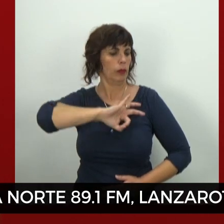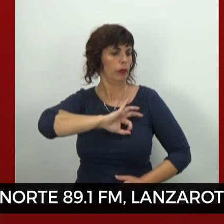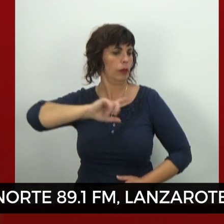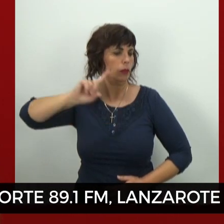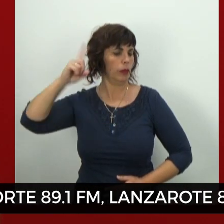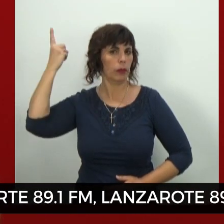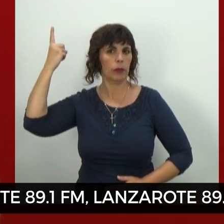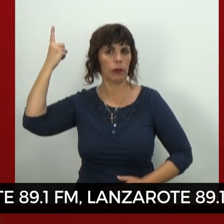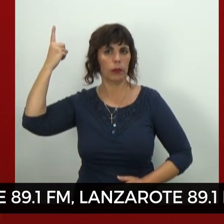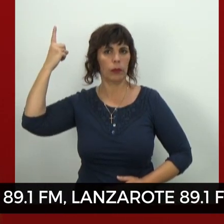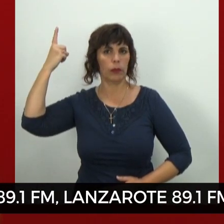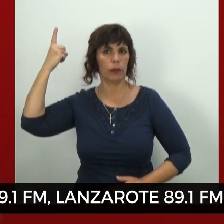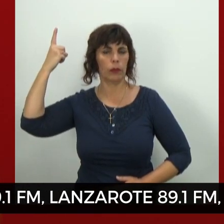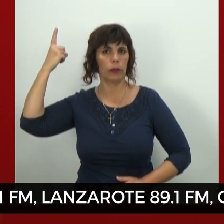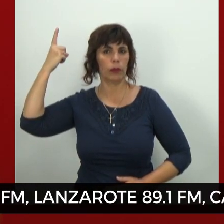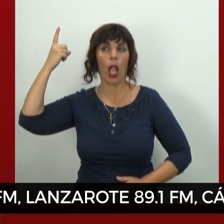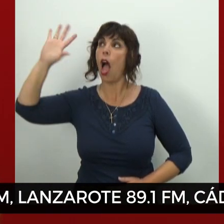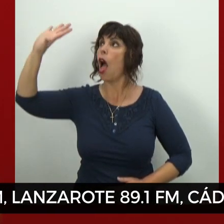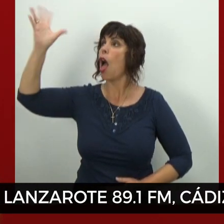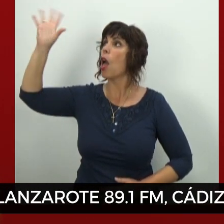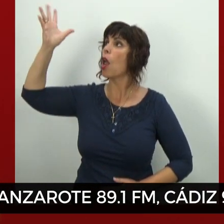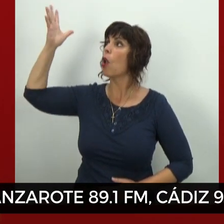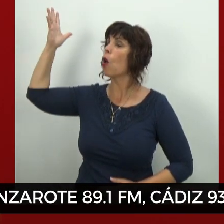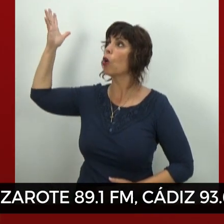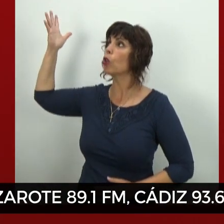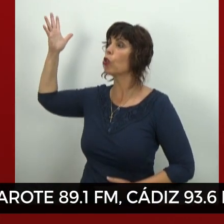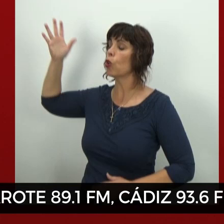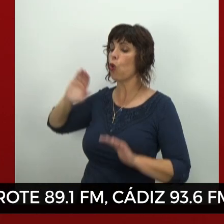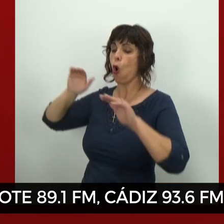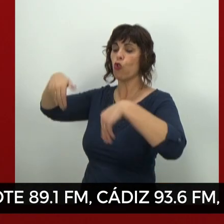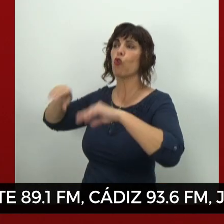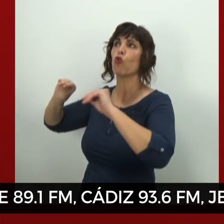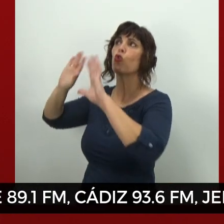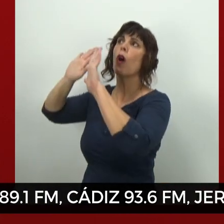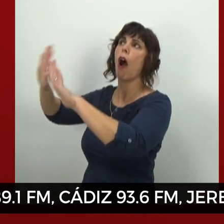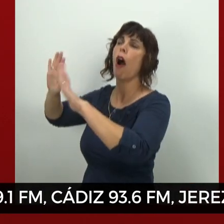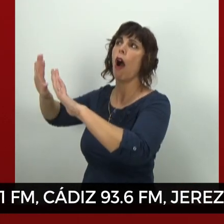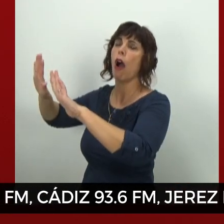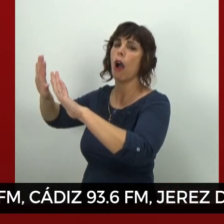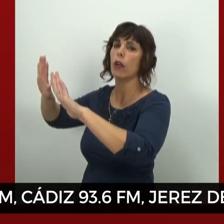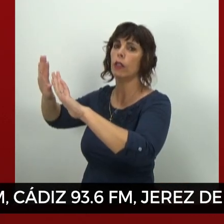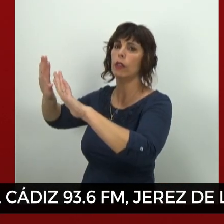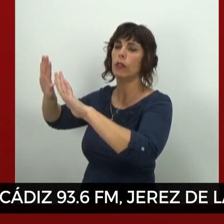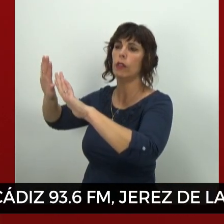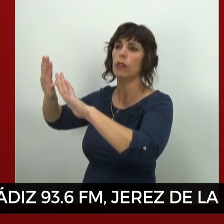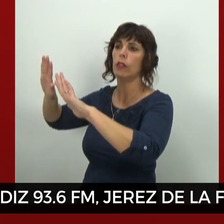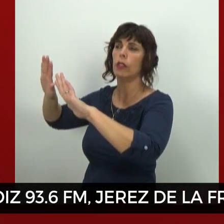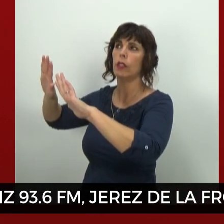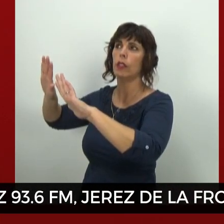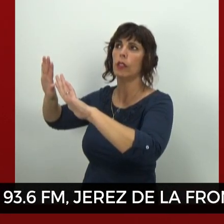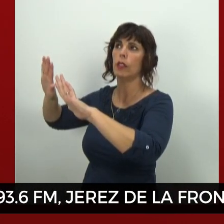El Señor Adonai estableció en los cielos su trono. Y ahora oye, y